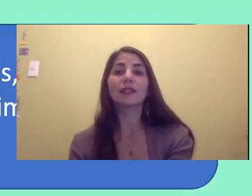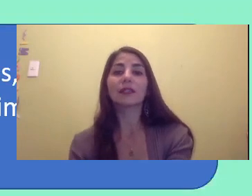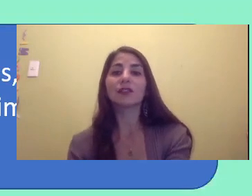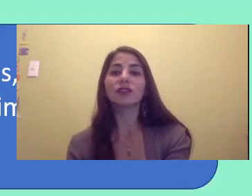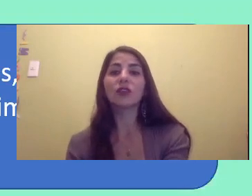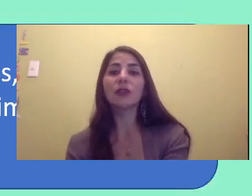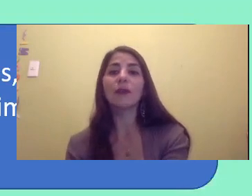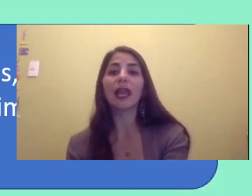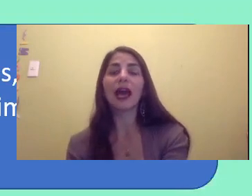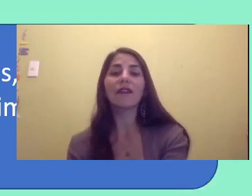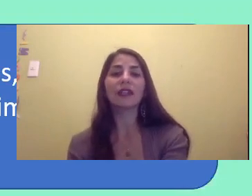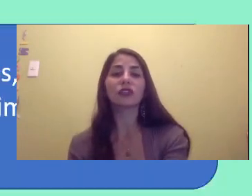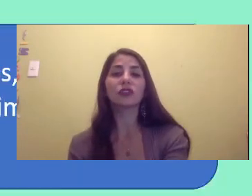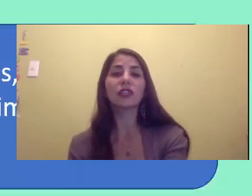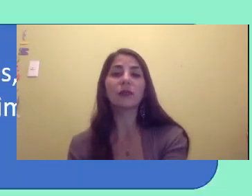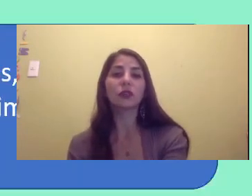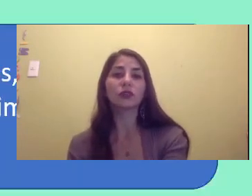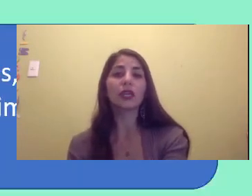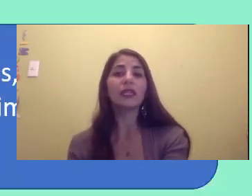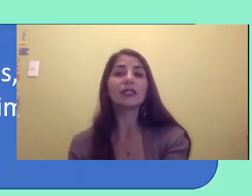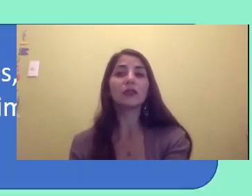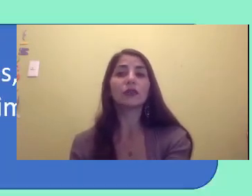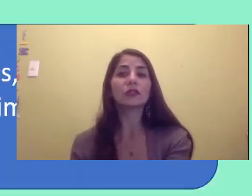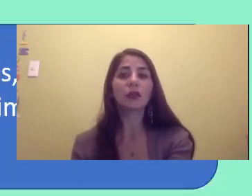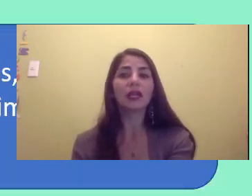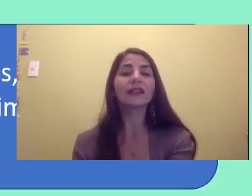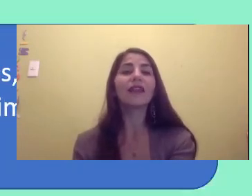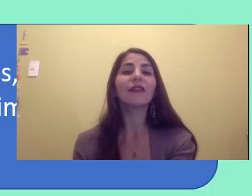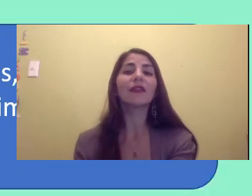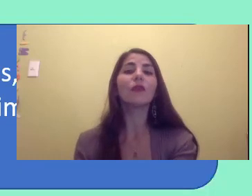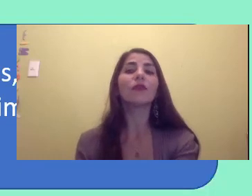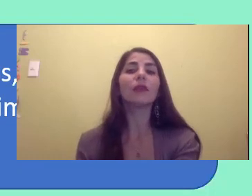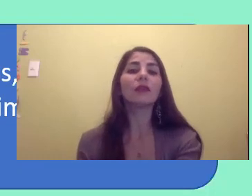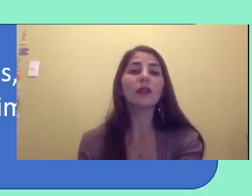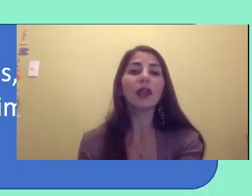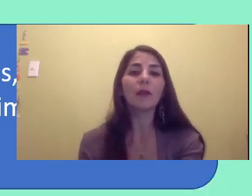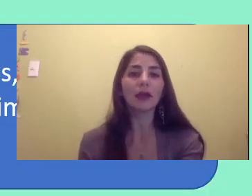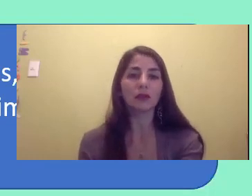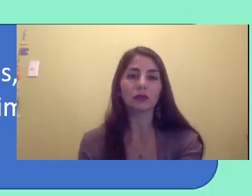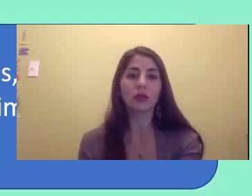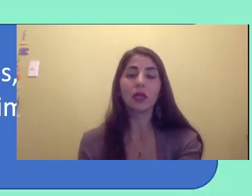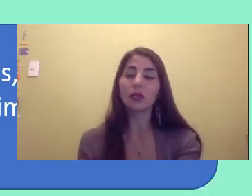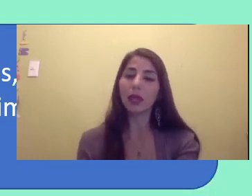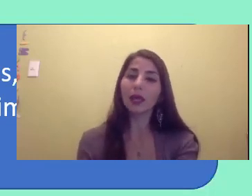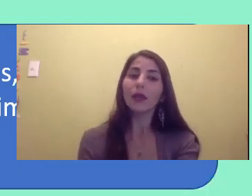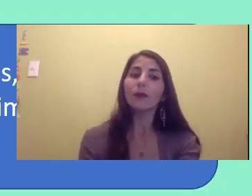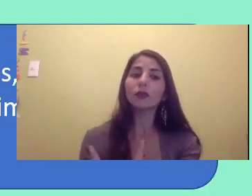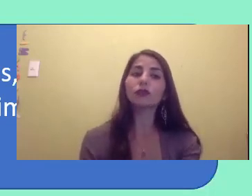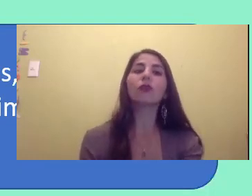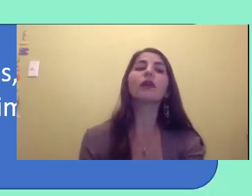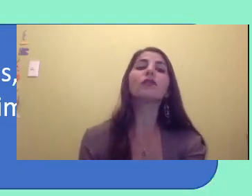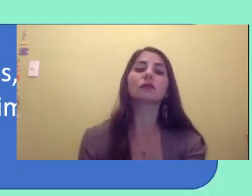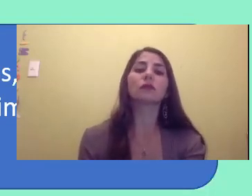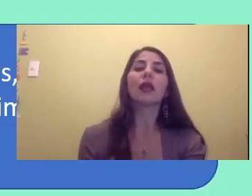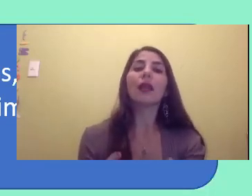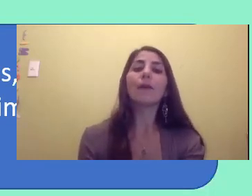la representación de palabras, conceptos y situación a través del movimiento de las manos, ¿ya? Pero